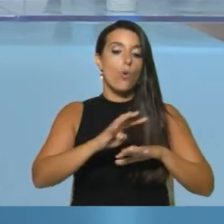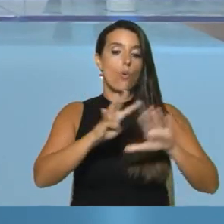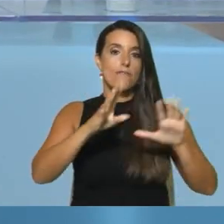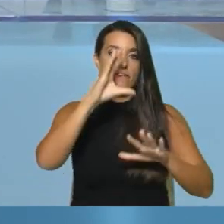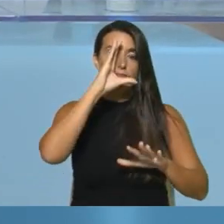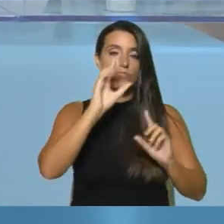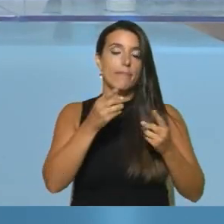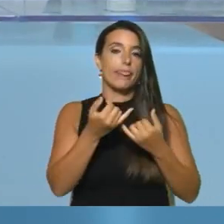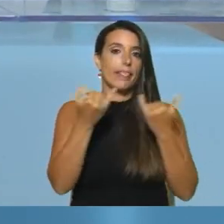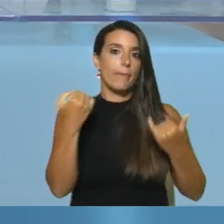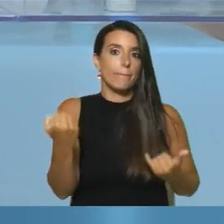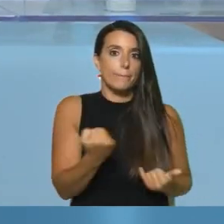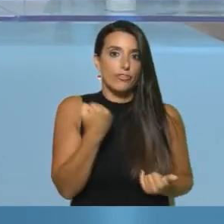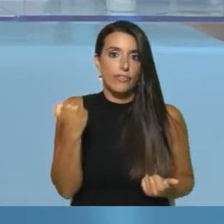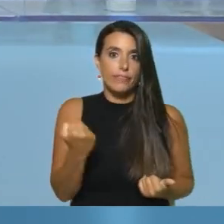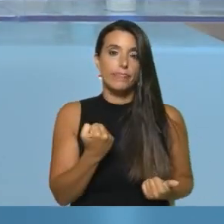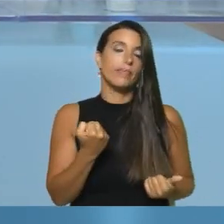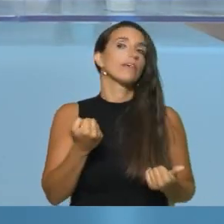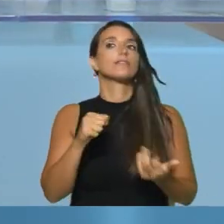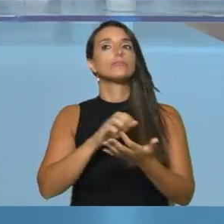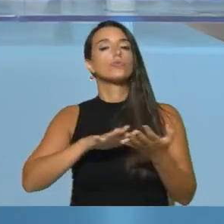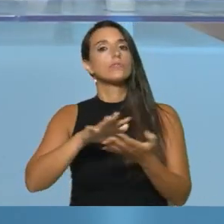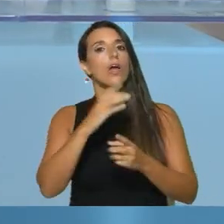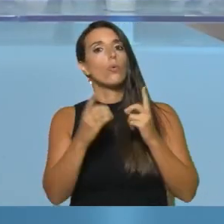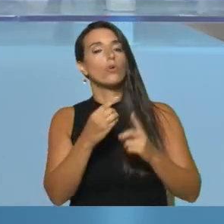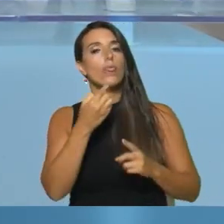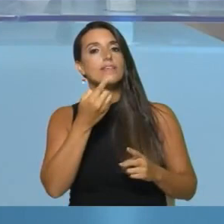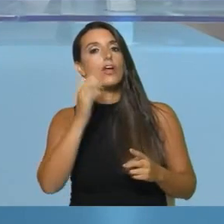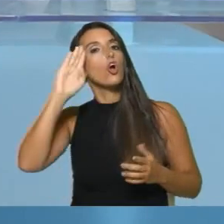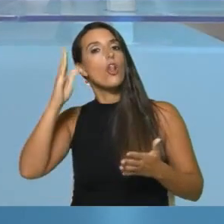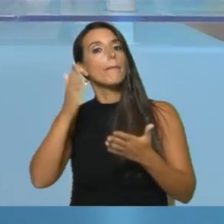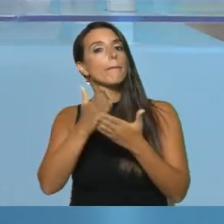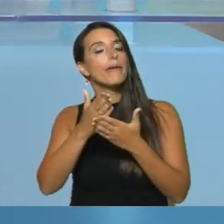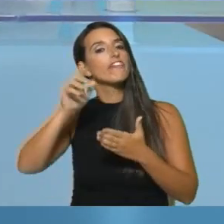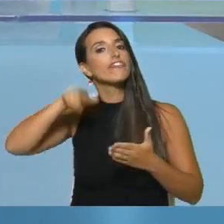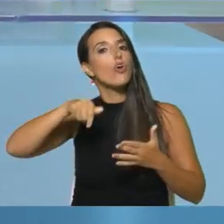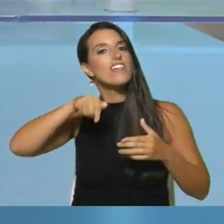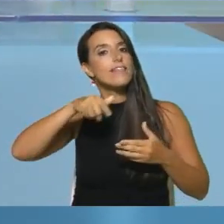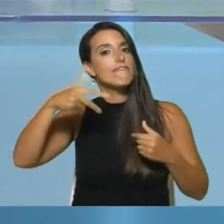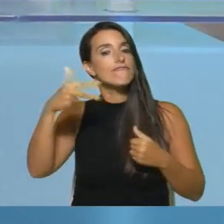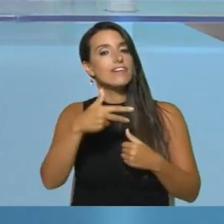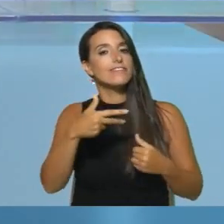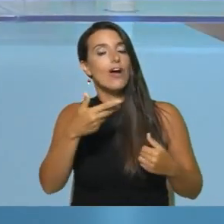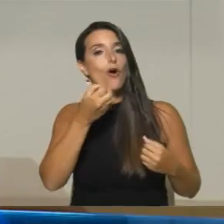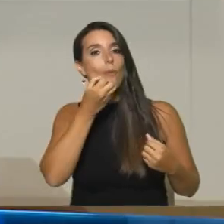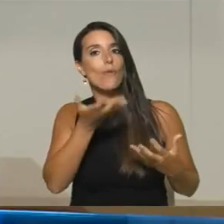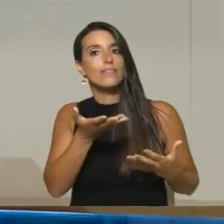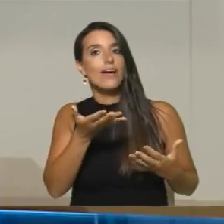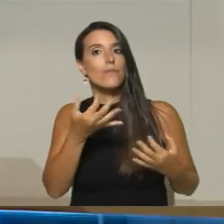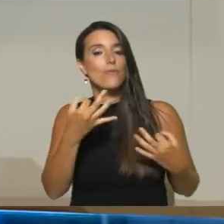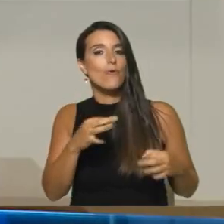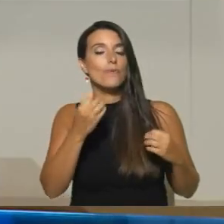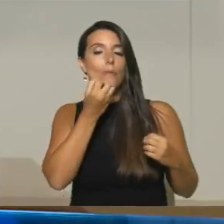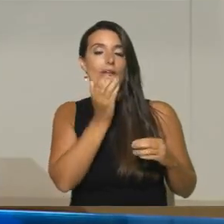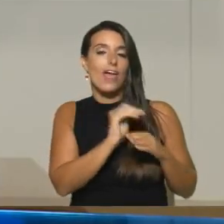febrero también un día importante en lo que algunos consideran que el golpe de estado fue ahí Alfonso les acomoda muy bien